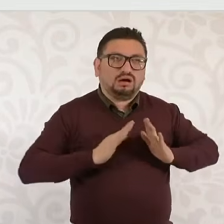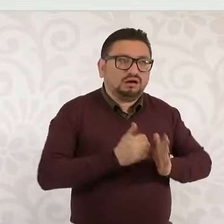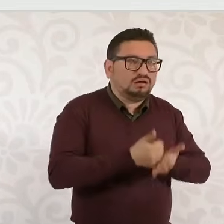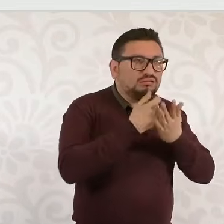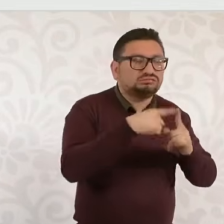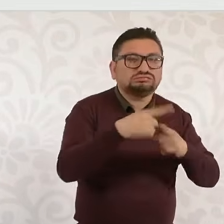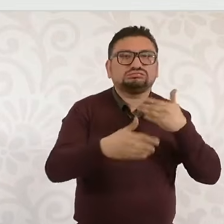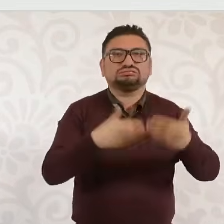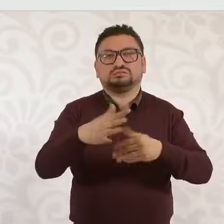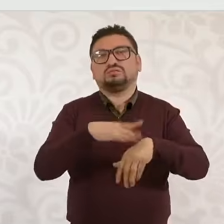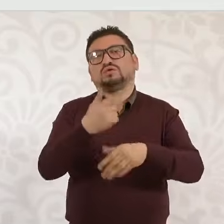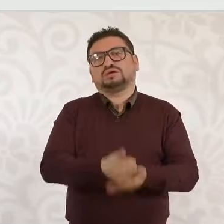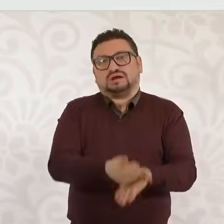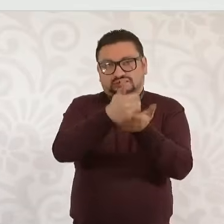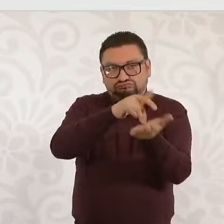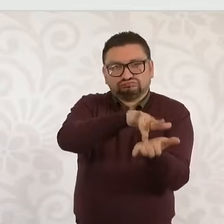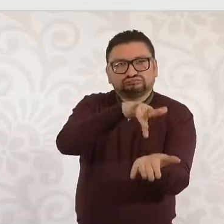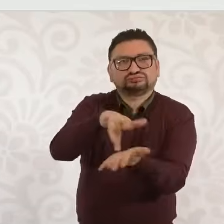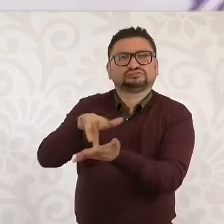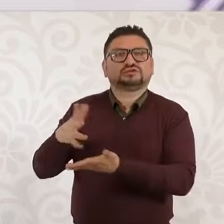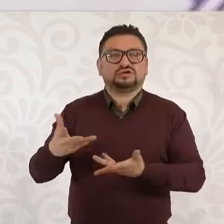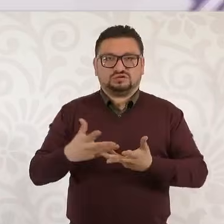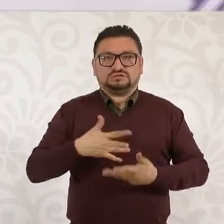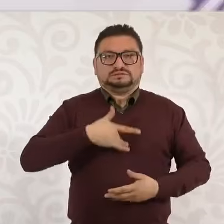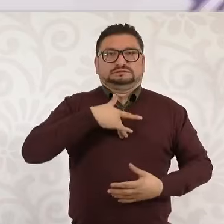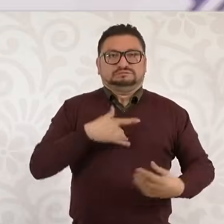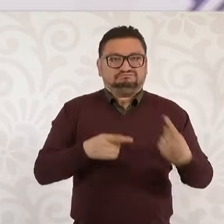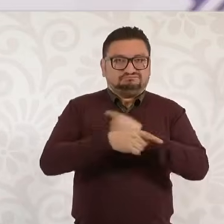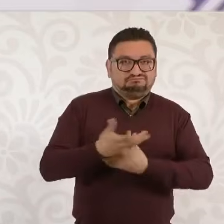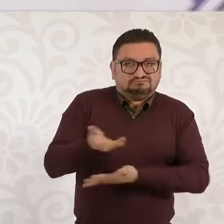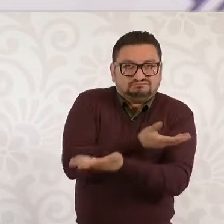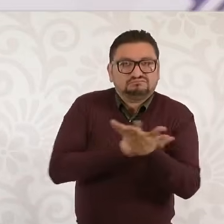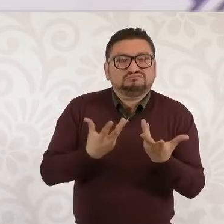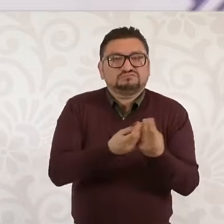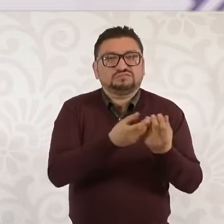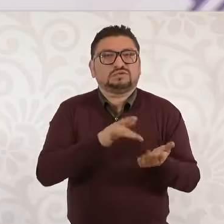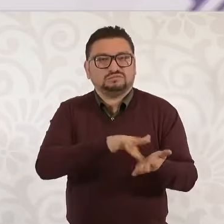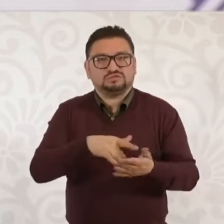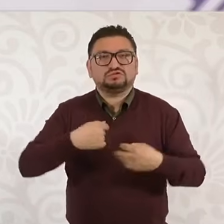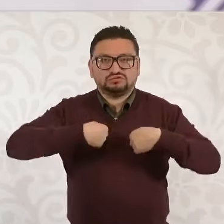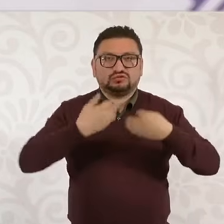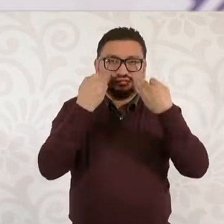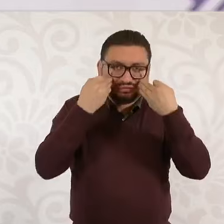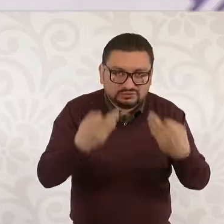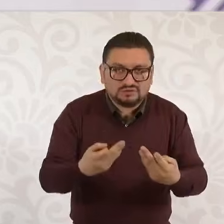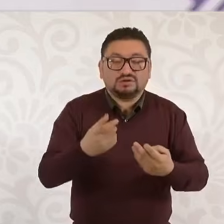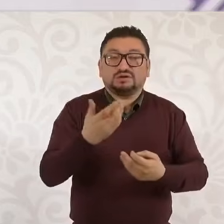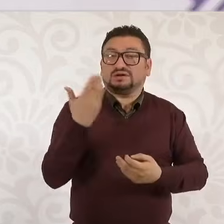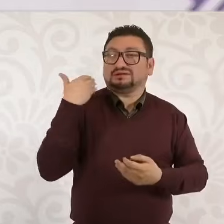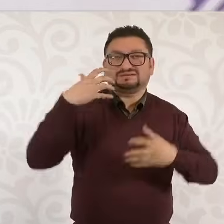porque pues es de ayuda, de apoyo, de solidaridad, de compañía. Yo lo vi ahora con las